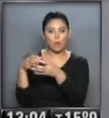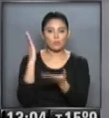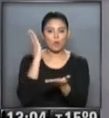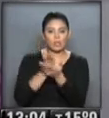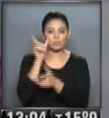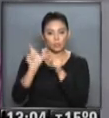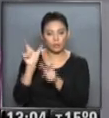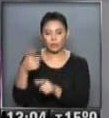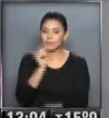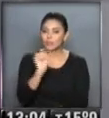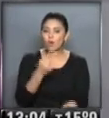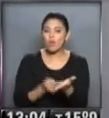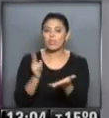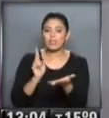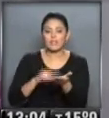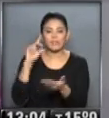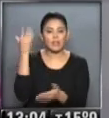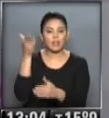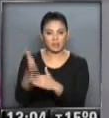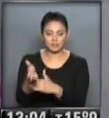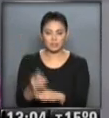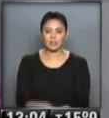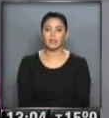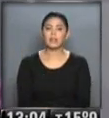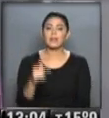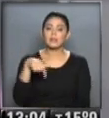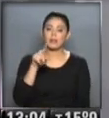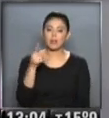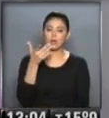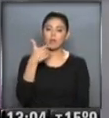humanos. Enseguida volvemos allí a la sede de Madres de Plaza de Mayo, línea fundadora, con Silvia Fernández.